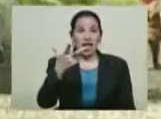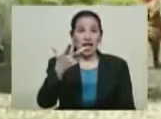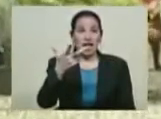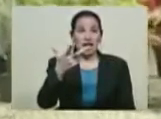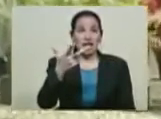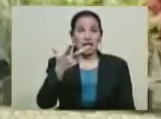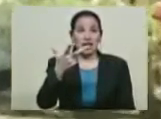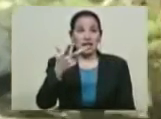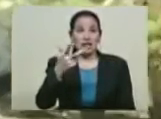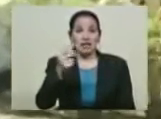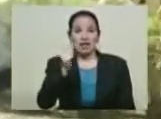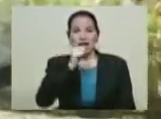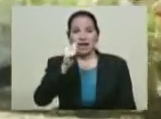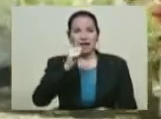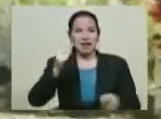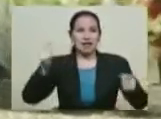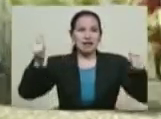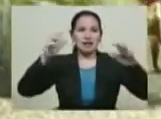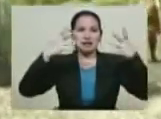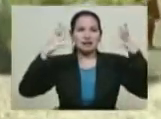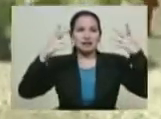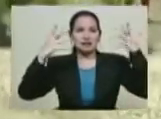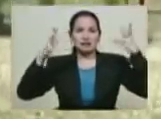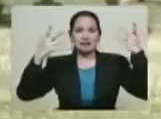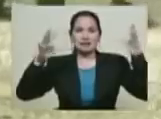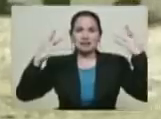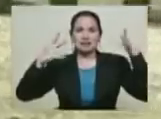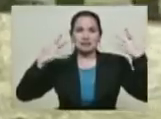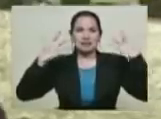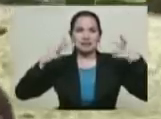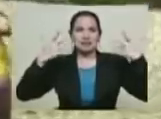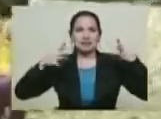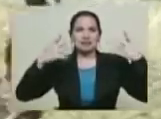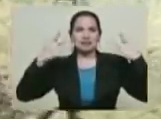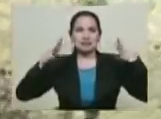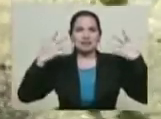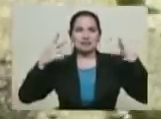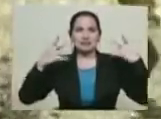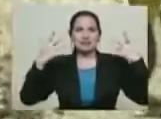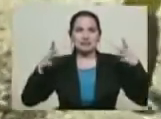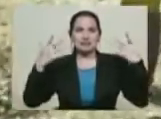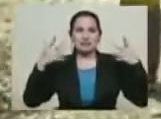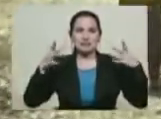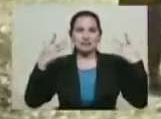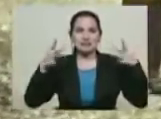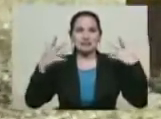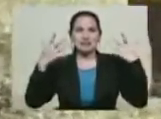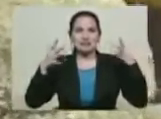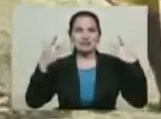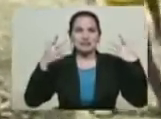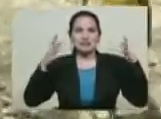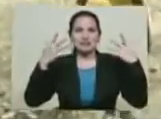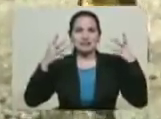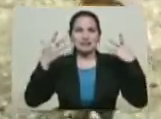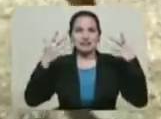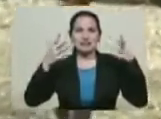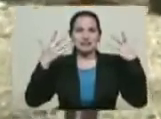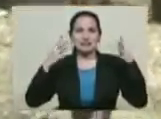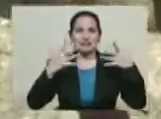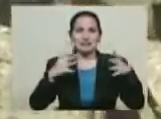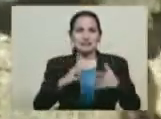1, 2 y 3. ¡Ay, aplauso! Bueno, aquí estamos viendo la felicidad. Está